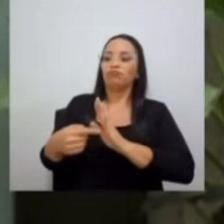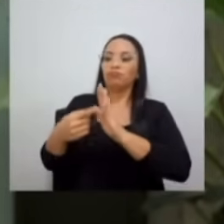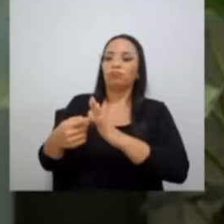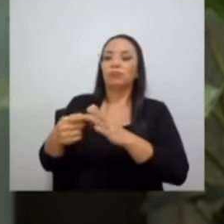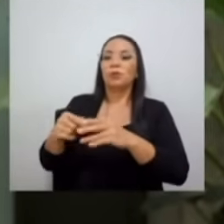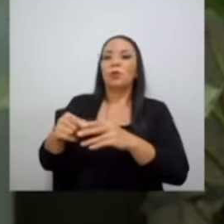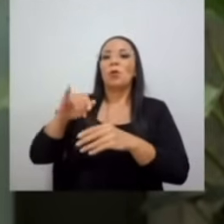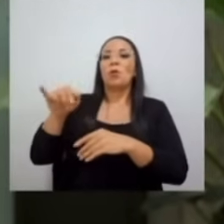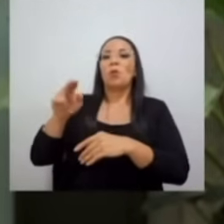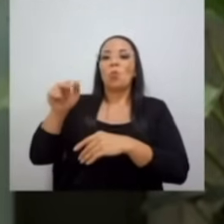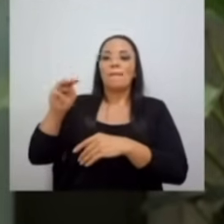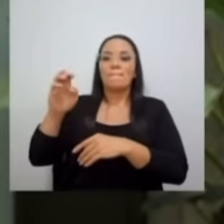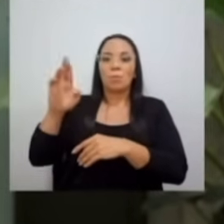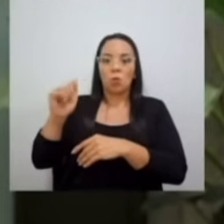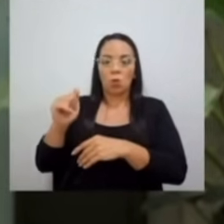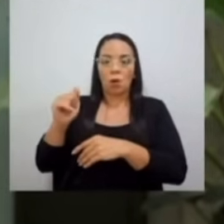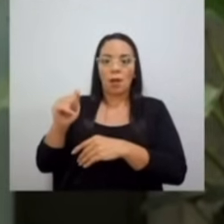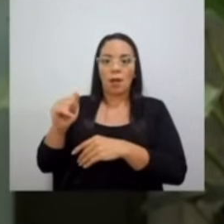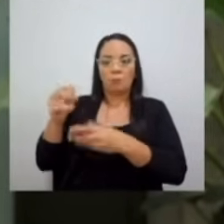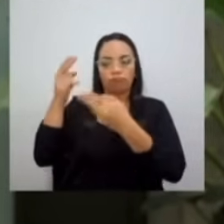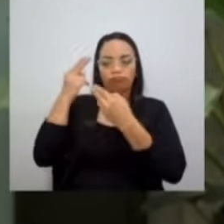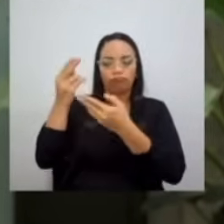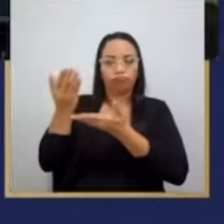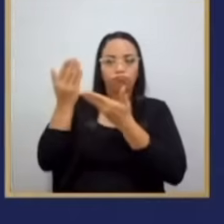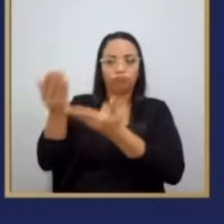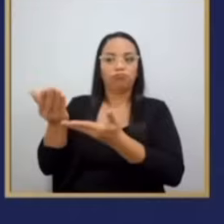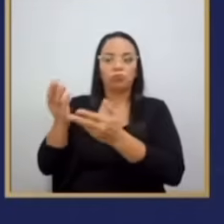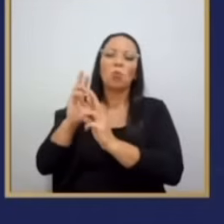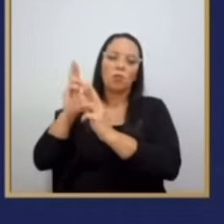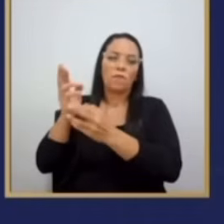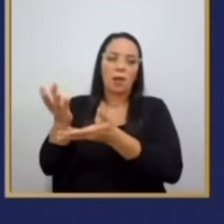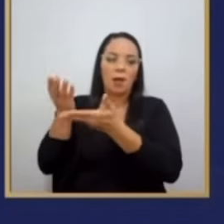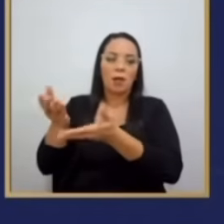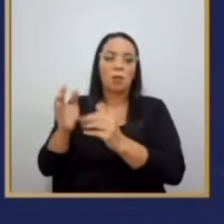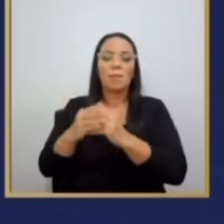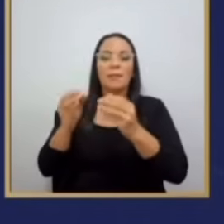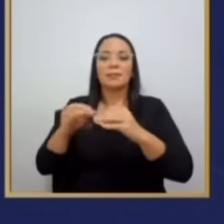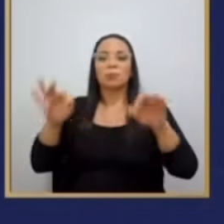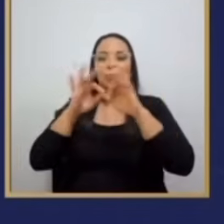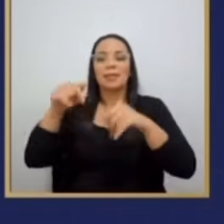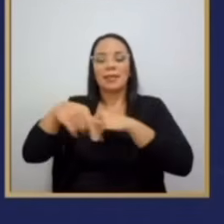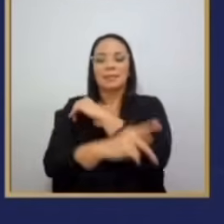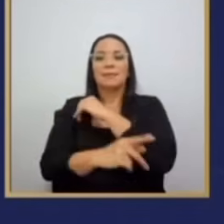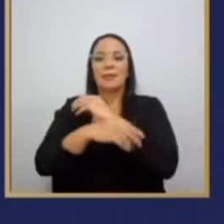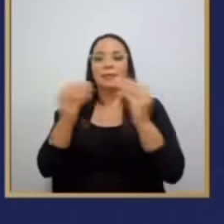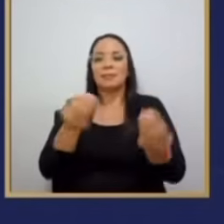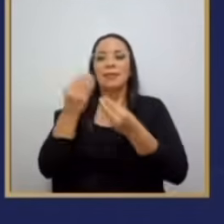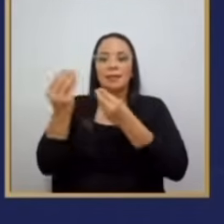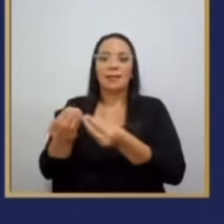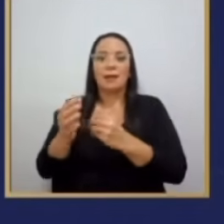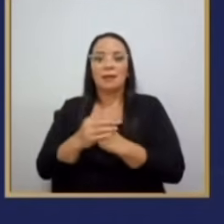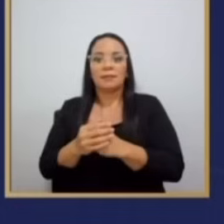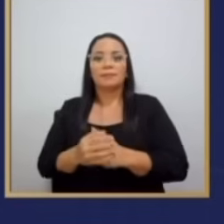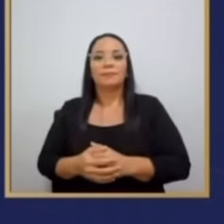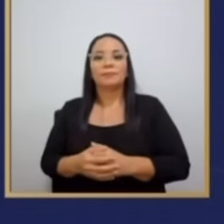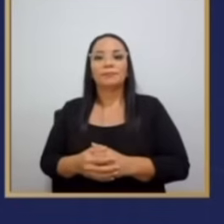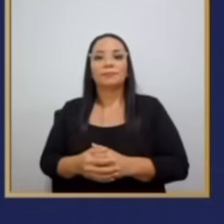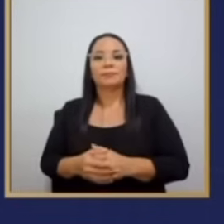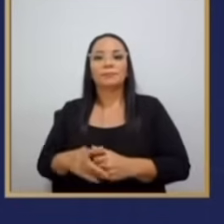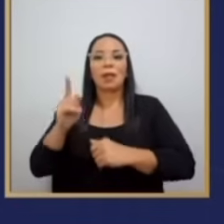la condecoración más importante que le puede otorgar nuestro país a un